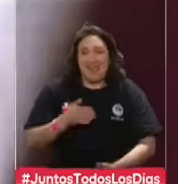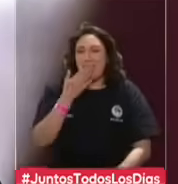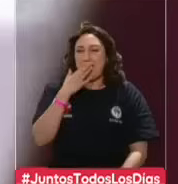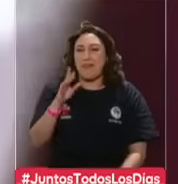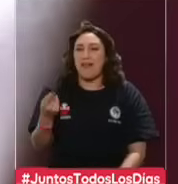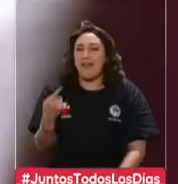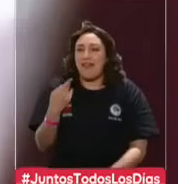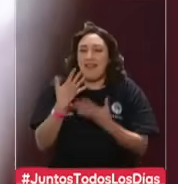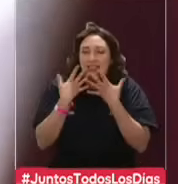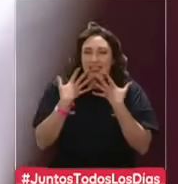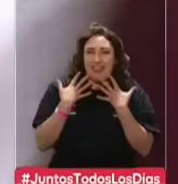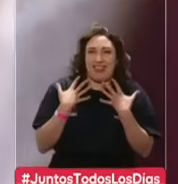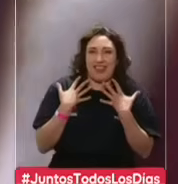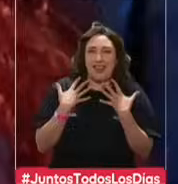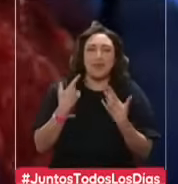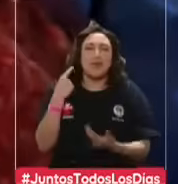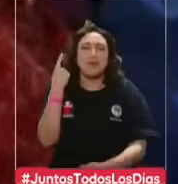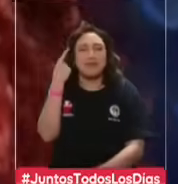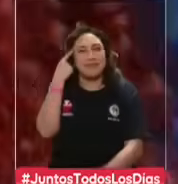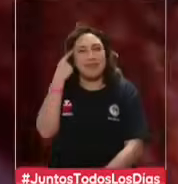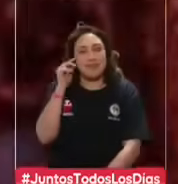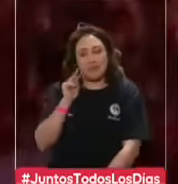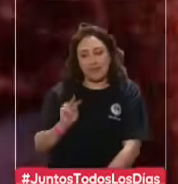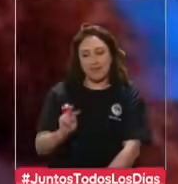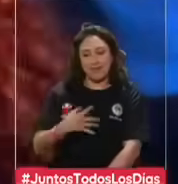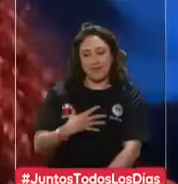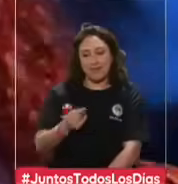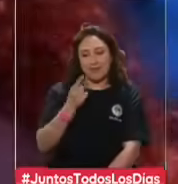uno piensa así como, pa, una imagen que viene.